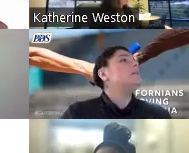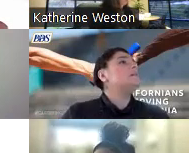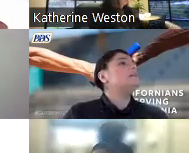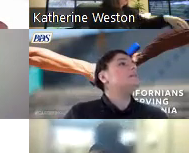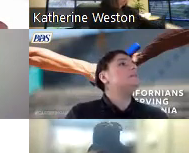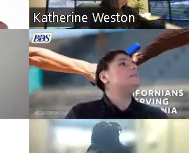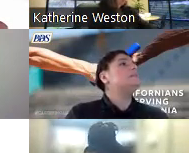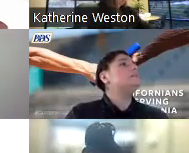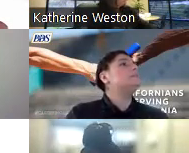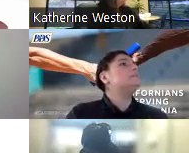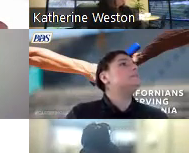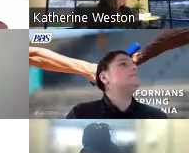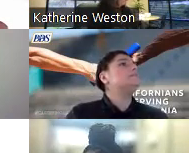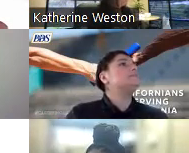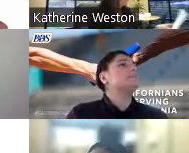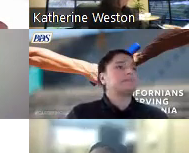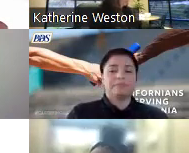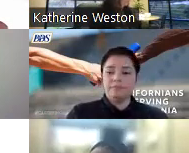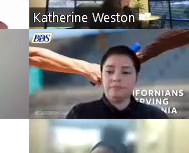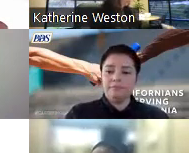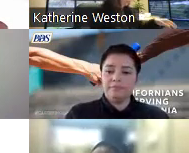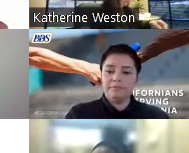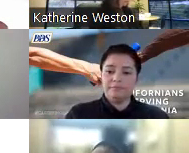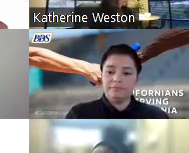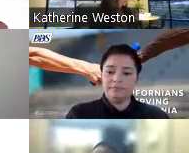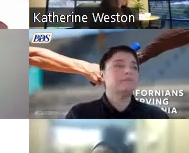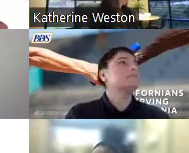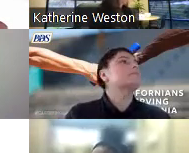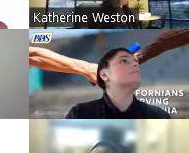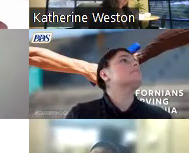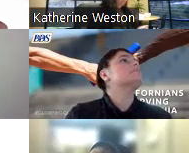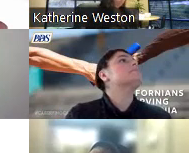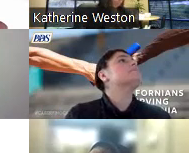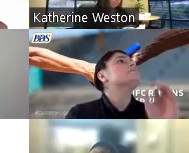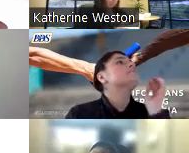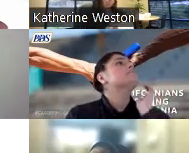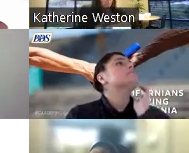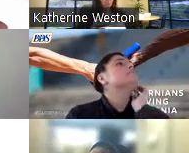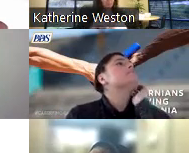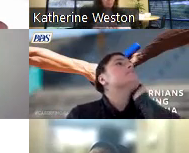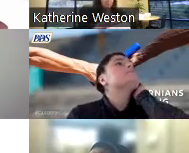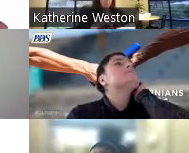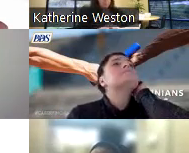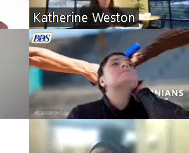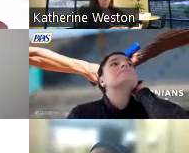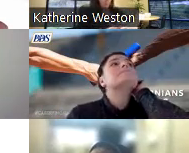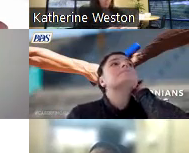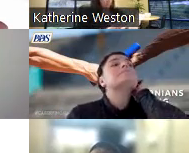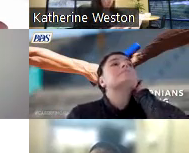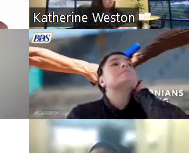de prevención social e institucional. Así que es un financiamiento para el sistema,